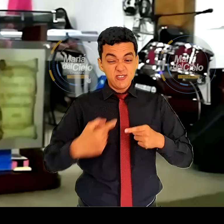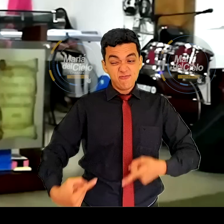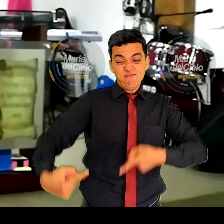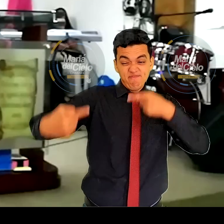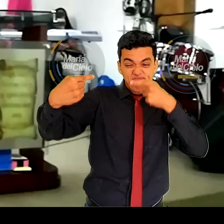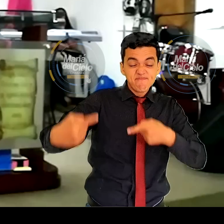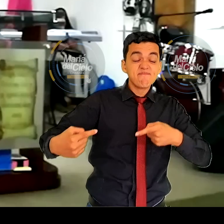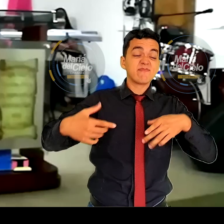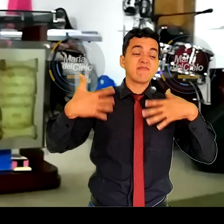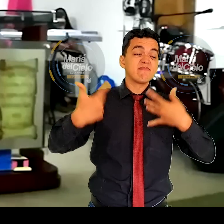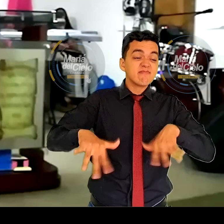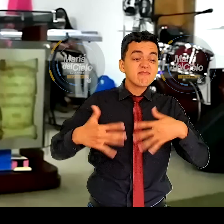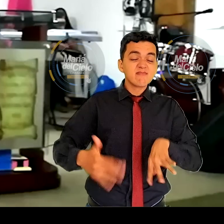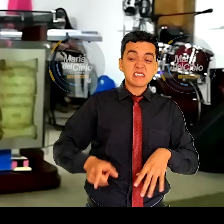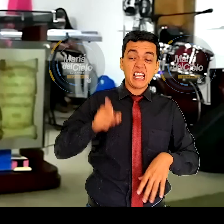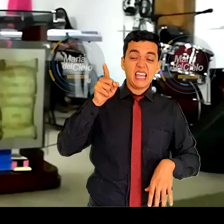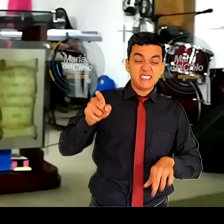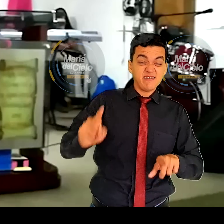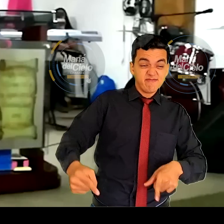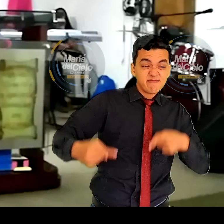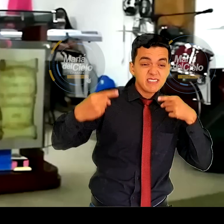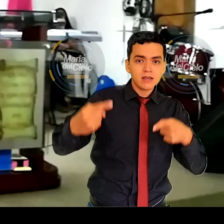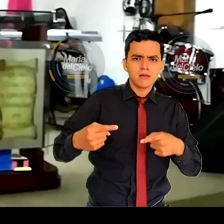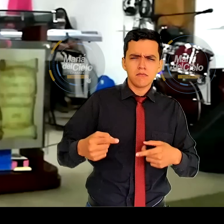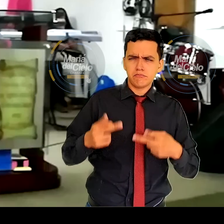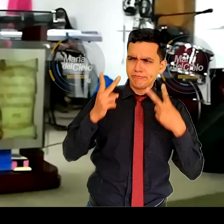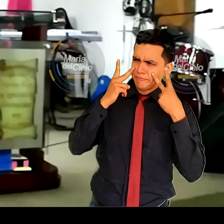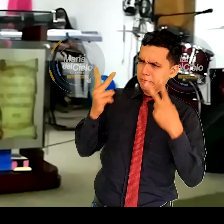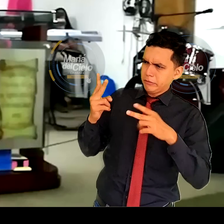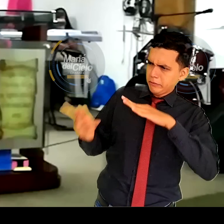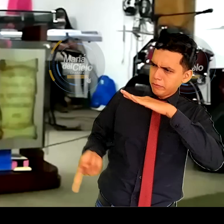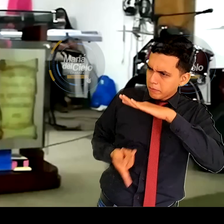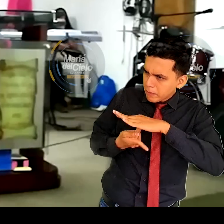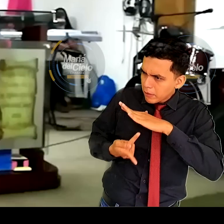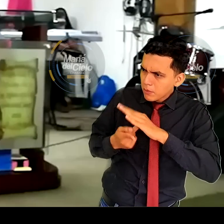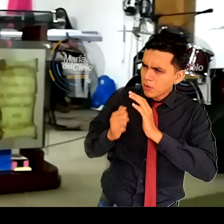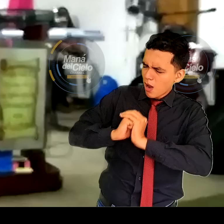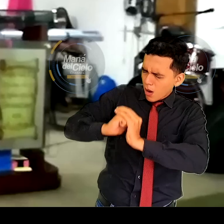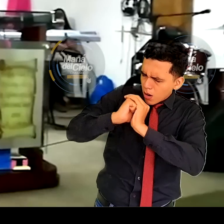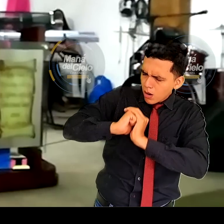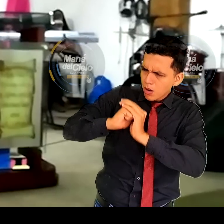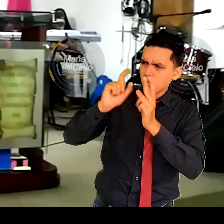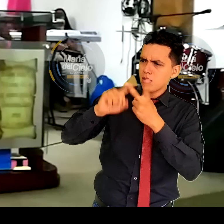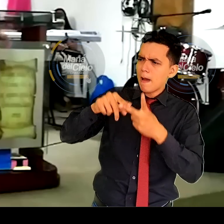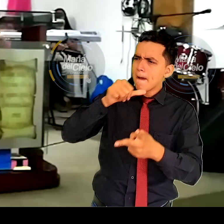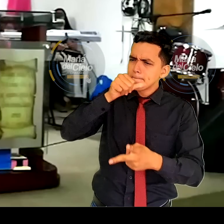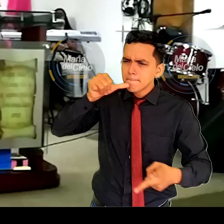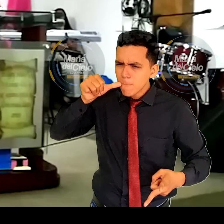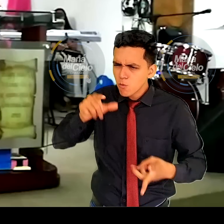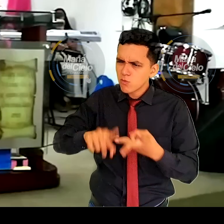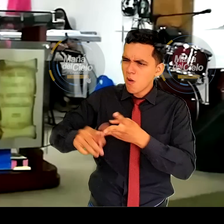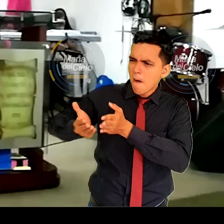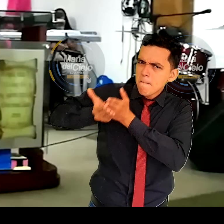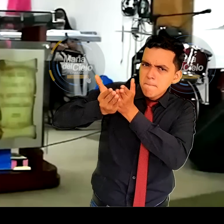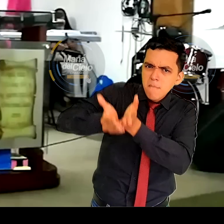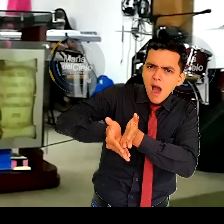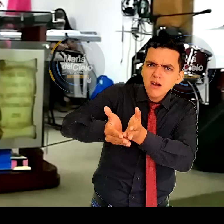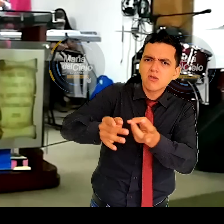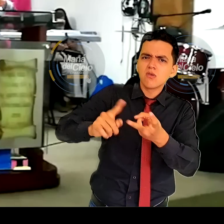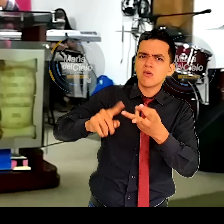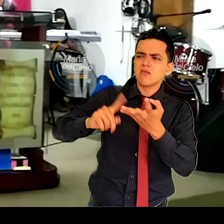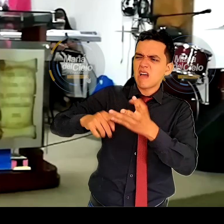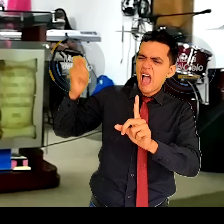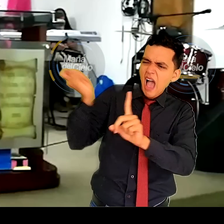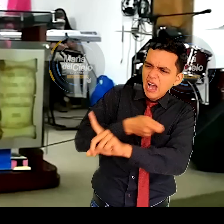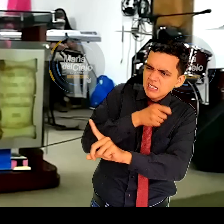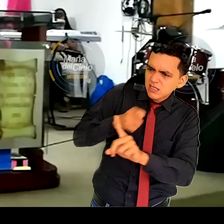hombre. El sello de su apostolado, ayuno, vigilia, naufragios, sufrimientos, todo lo que pasó a este hombre. El único hombre que se atrevió a escribir